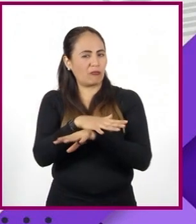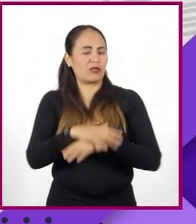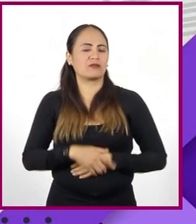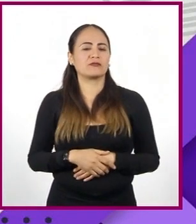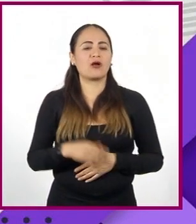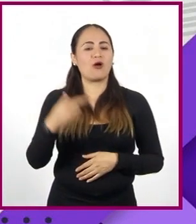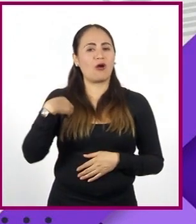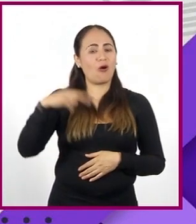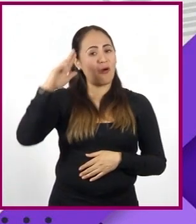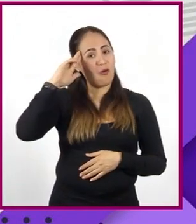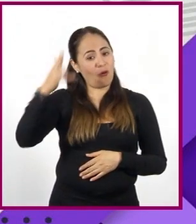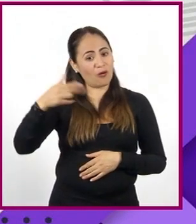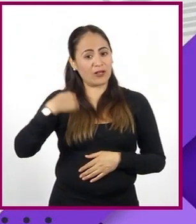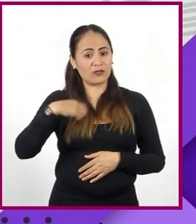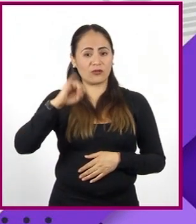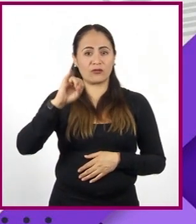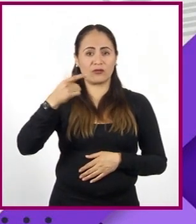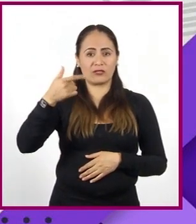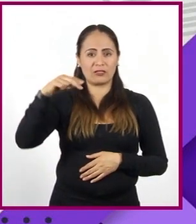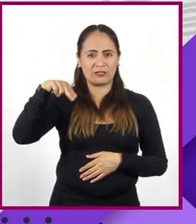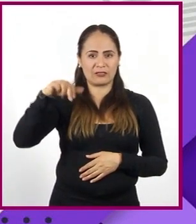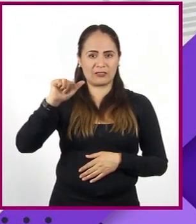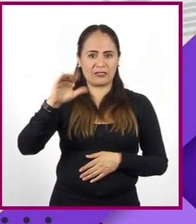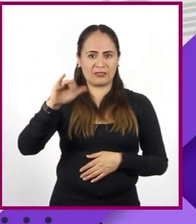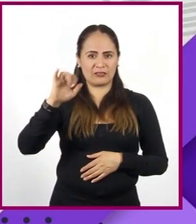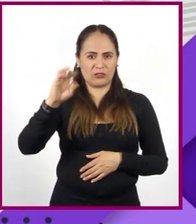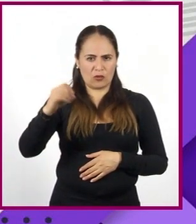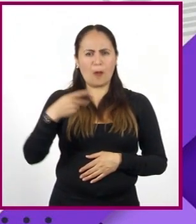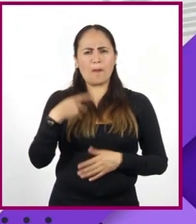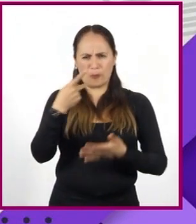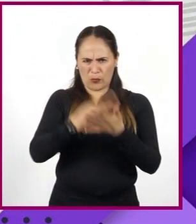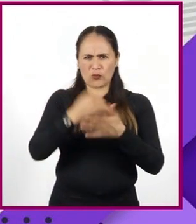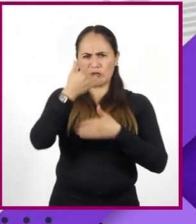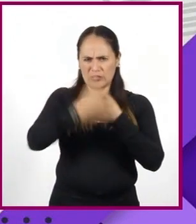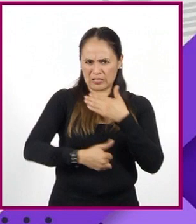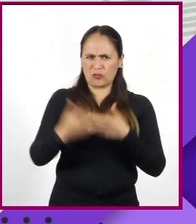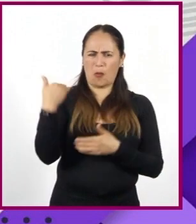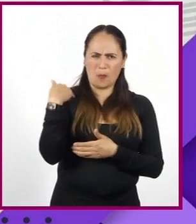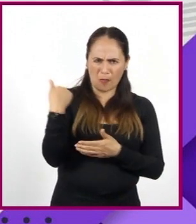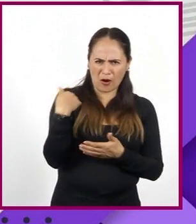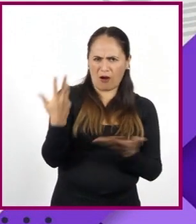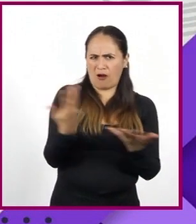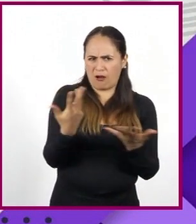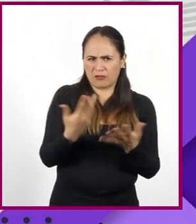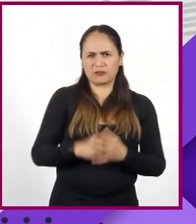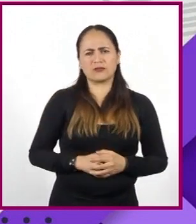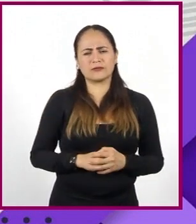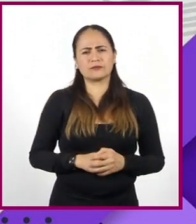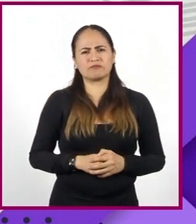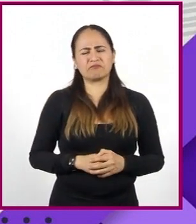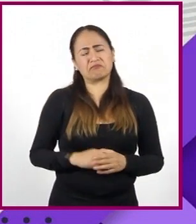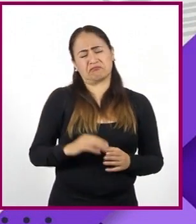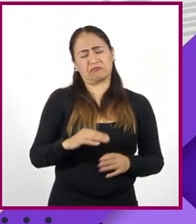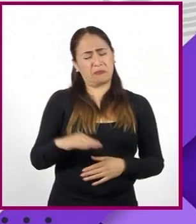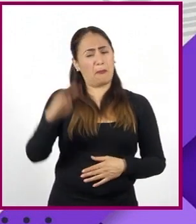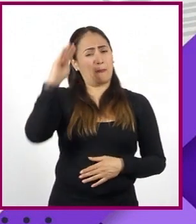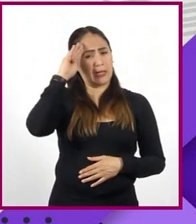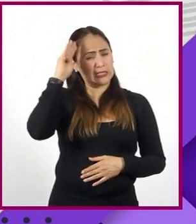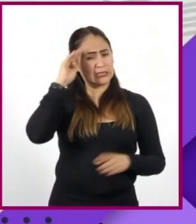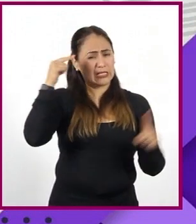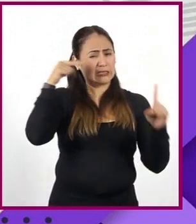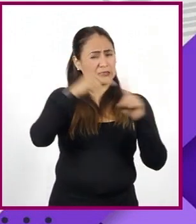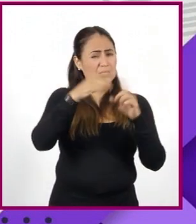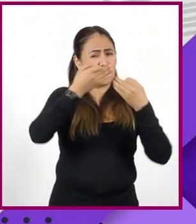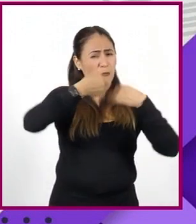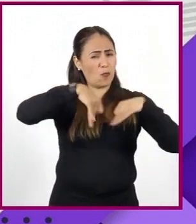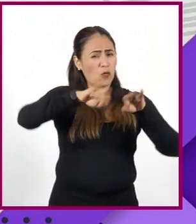¿Qué tal? Yo soy Ignacio. Cuando nos pidieron hacer un proyecto, pensamos que lo más importante era evitar la